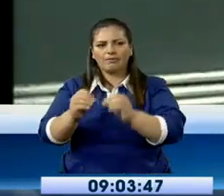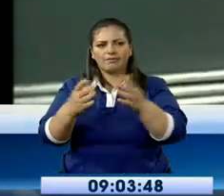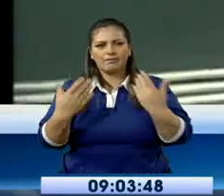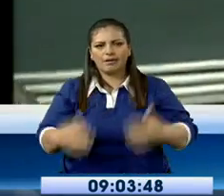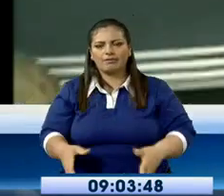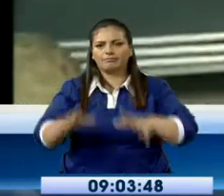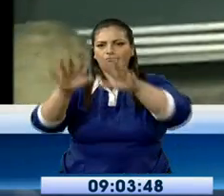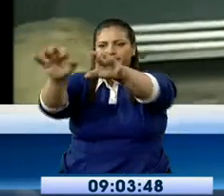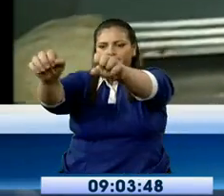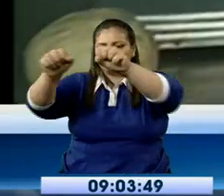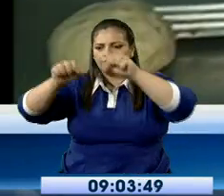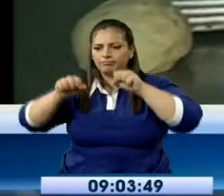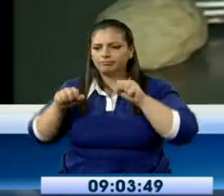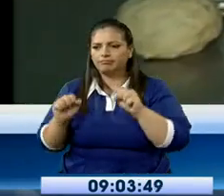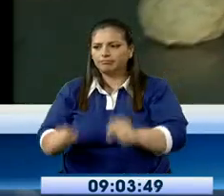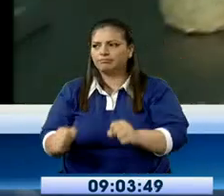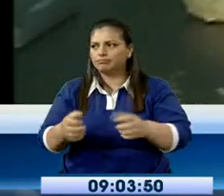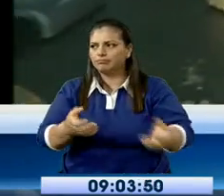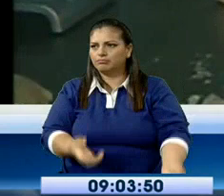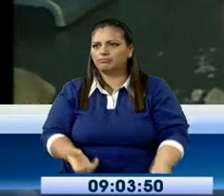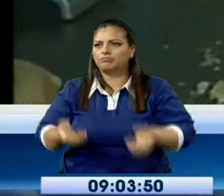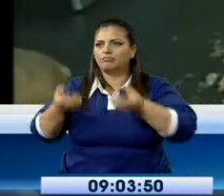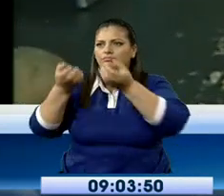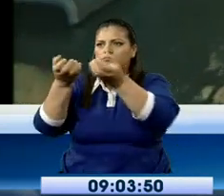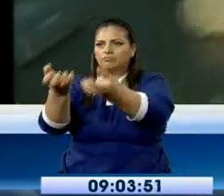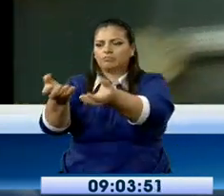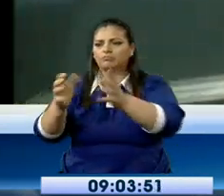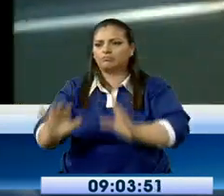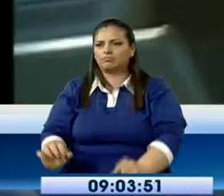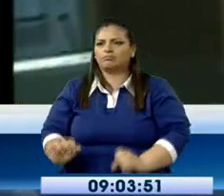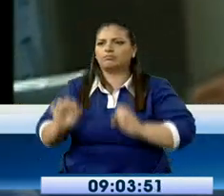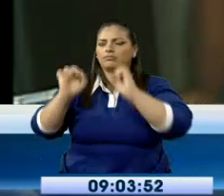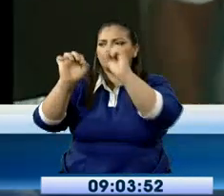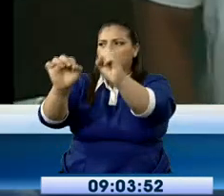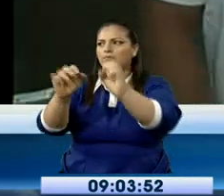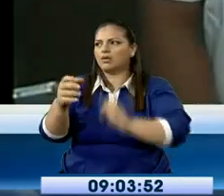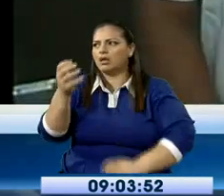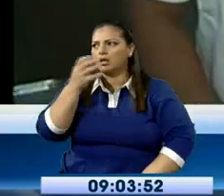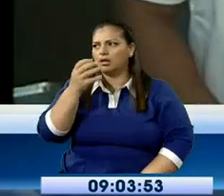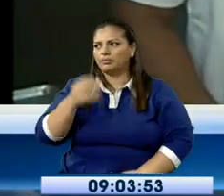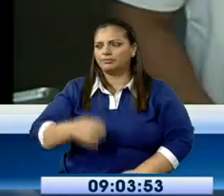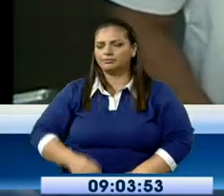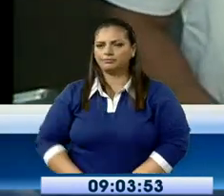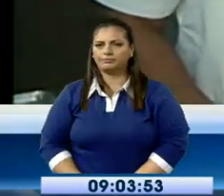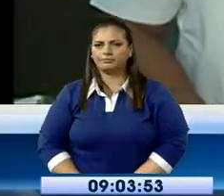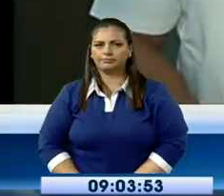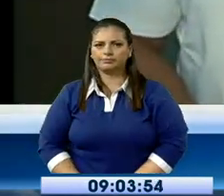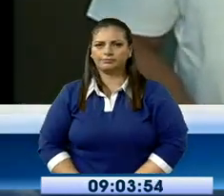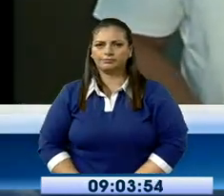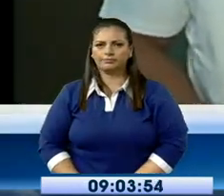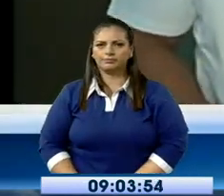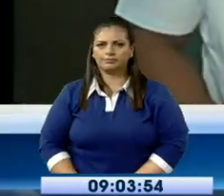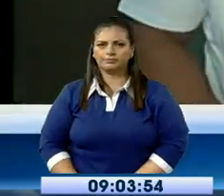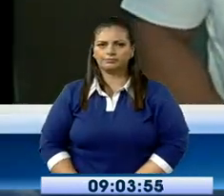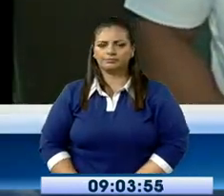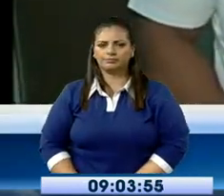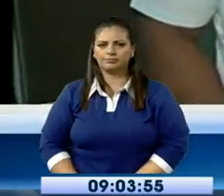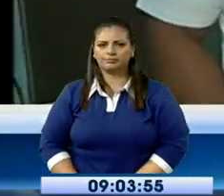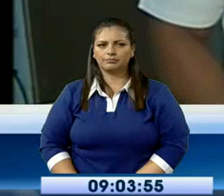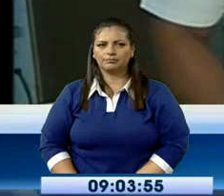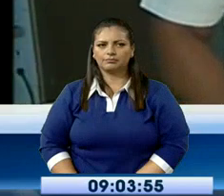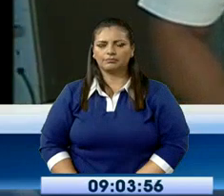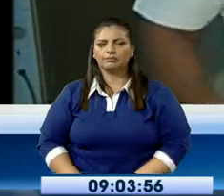que meter al horno. ¿Cuánto tiempo al horno tienen que entrar? Mínimo 6 horas. De ¿Seis horas? 6 horas,